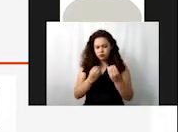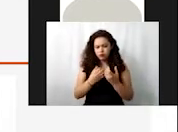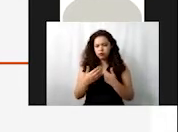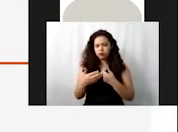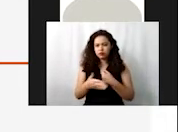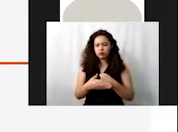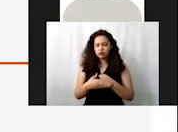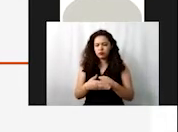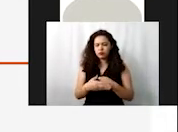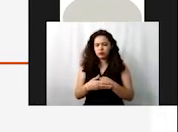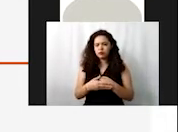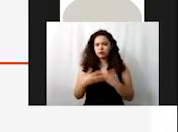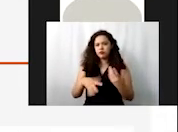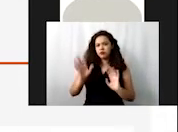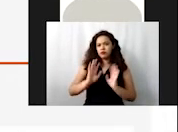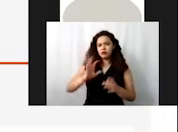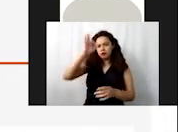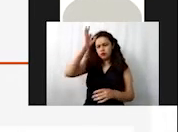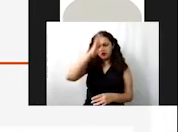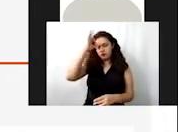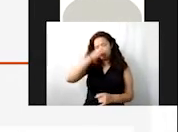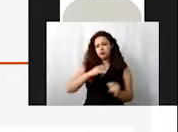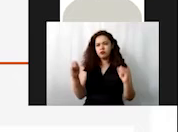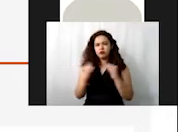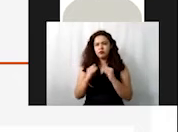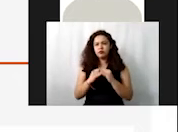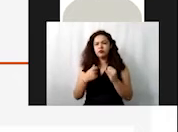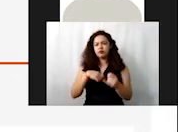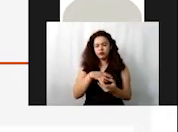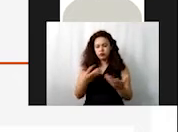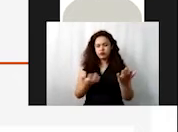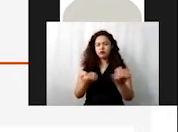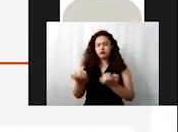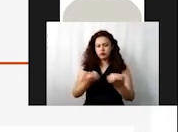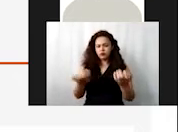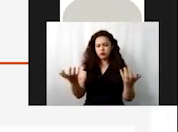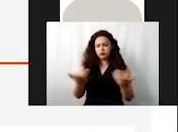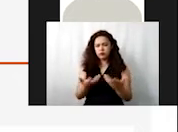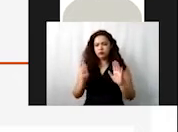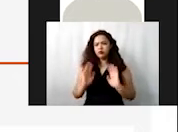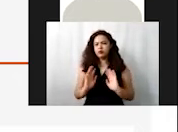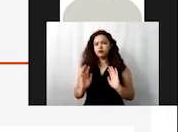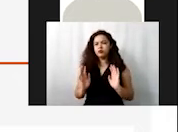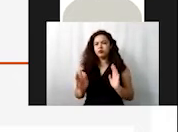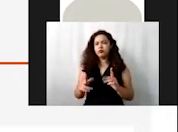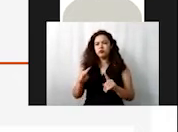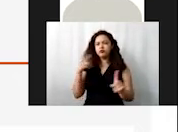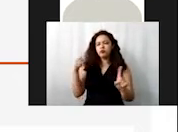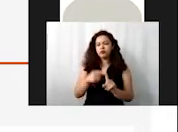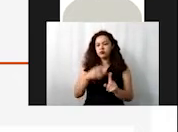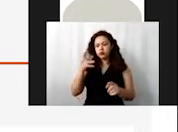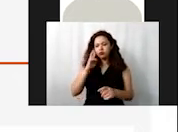la filosofía institucional. Bueno, hicimos un ejercicio y entonces ya vimos la misión, visión, los